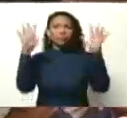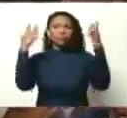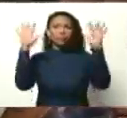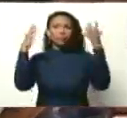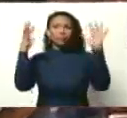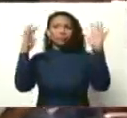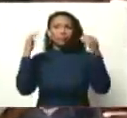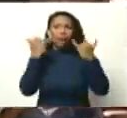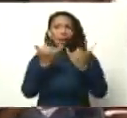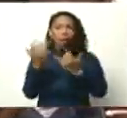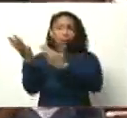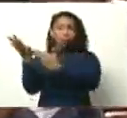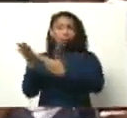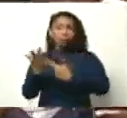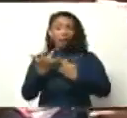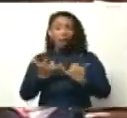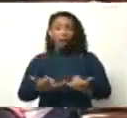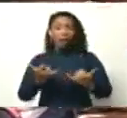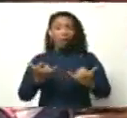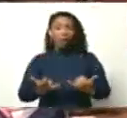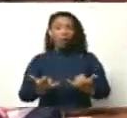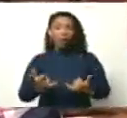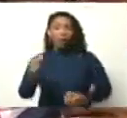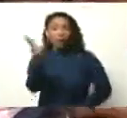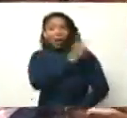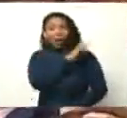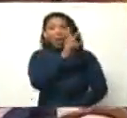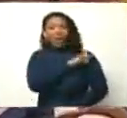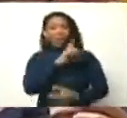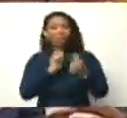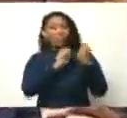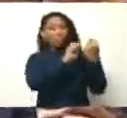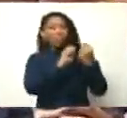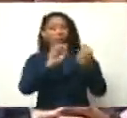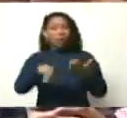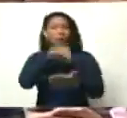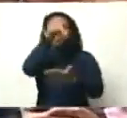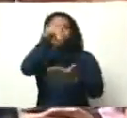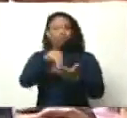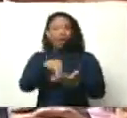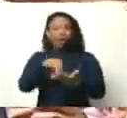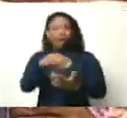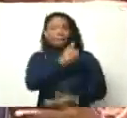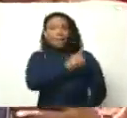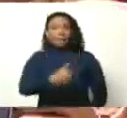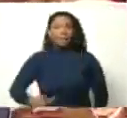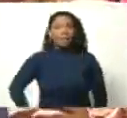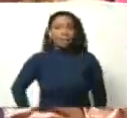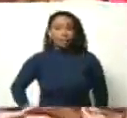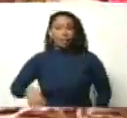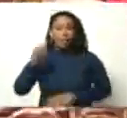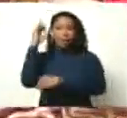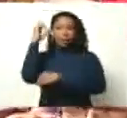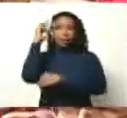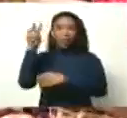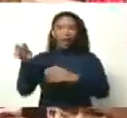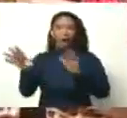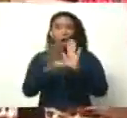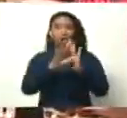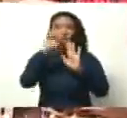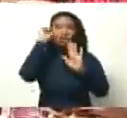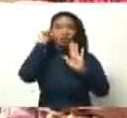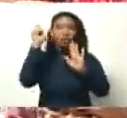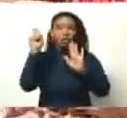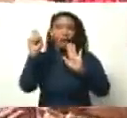Vamos a recibir ahora al jefe del diálogo nacional, al presidente de la Asamblea